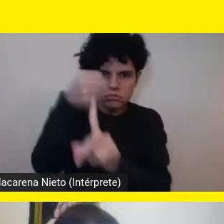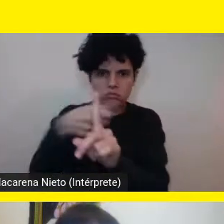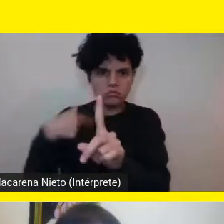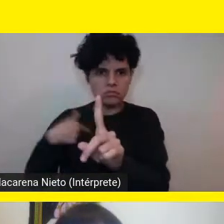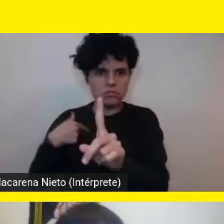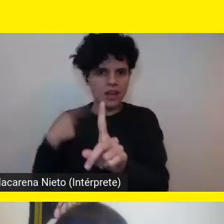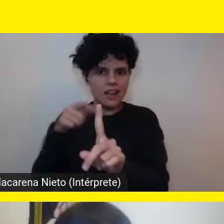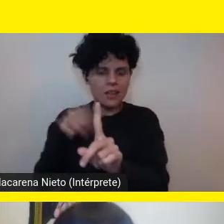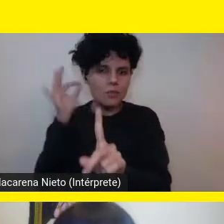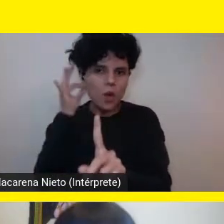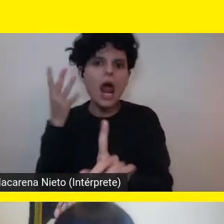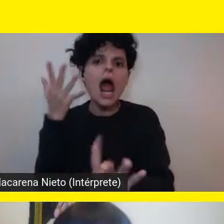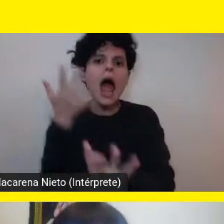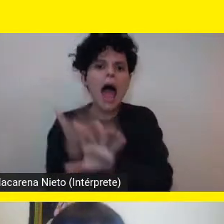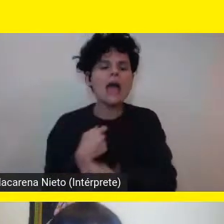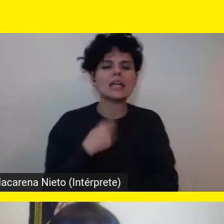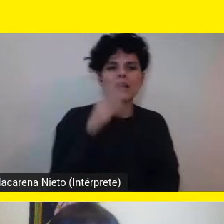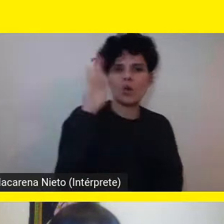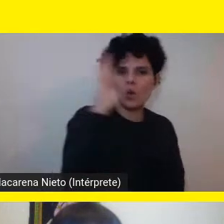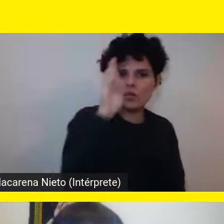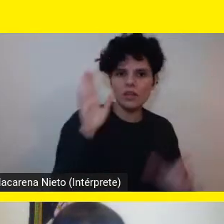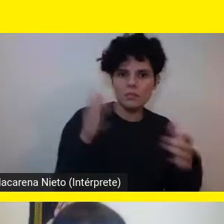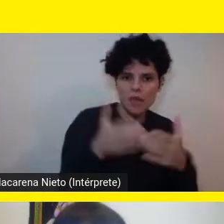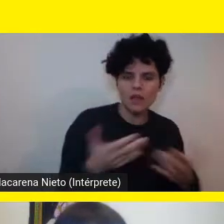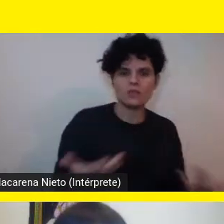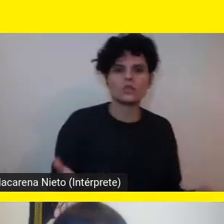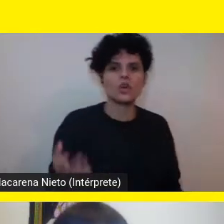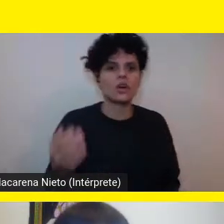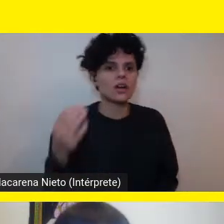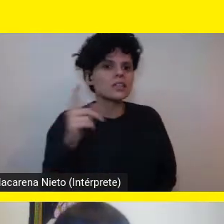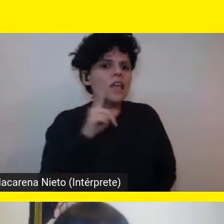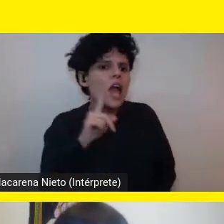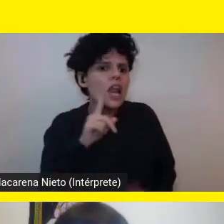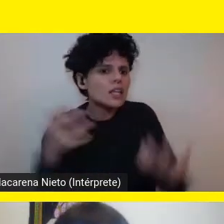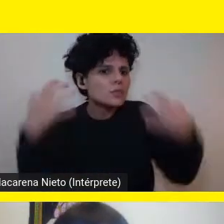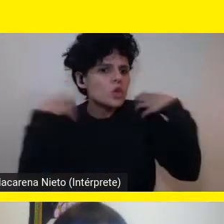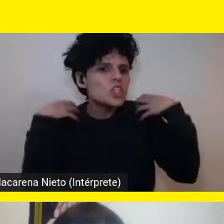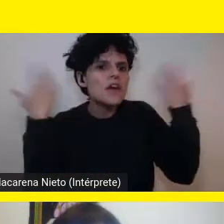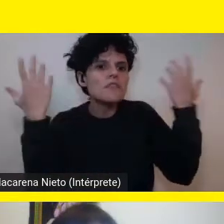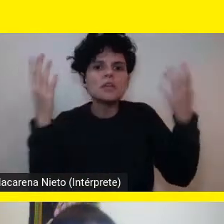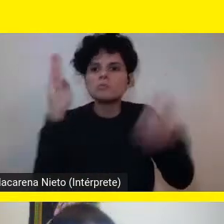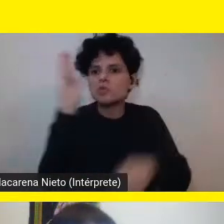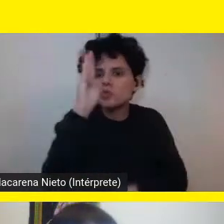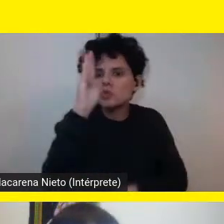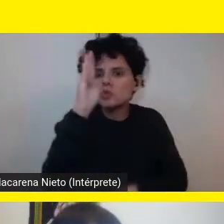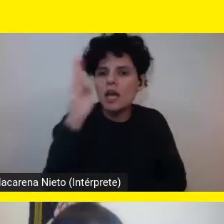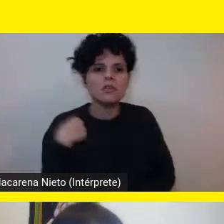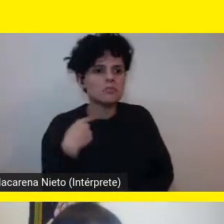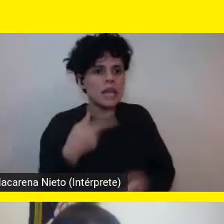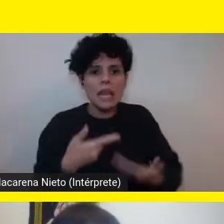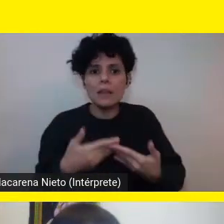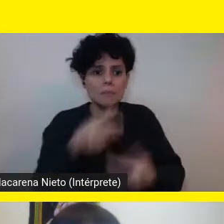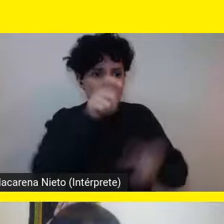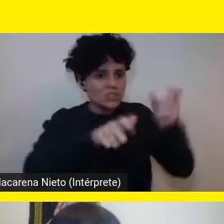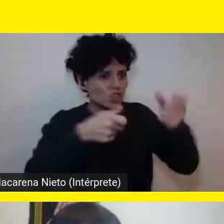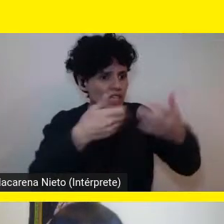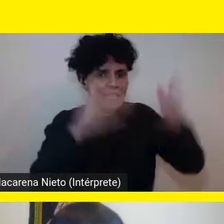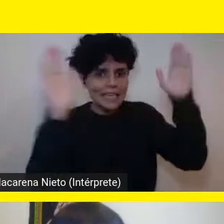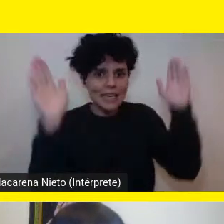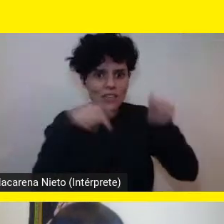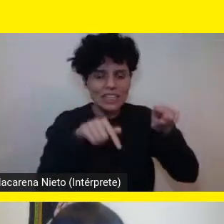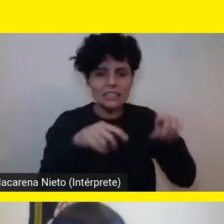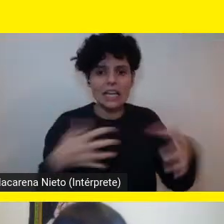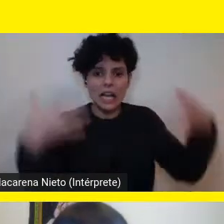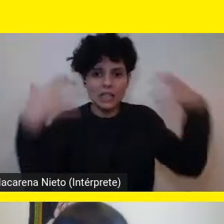Entonces, no tenemos idea de quiénes son los responsables y siguen libres en las calles como si nada. Entonces, ante eso, poner